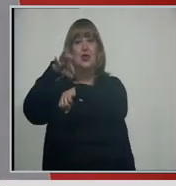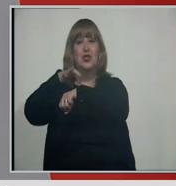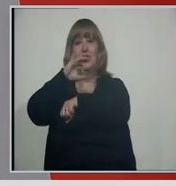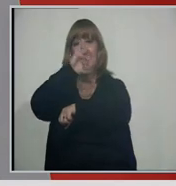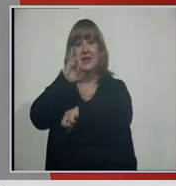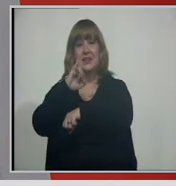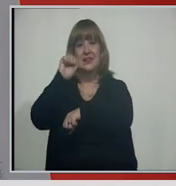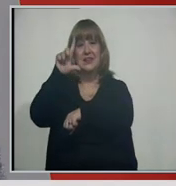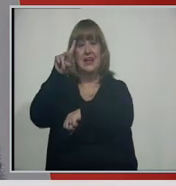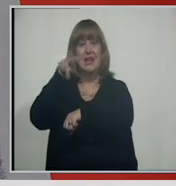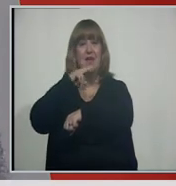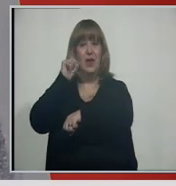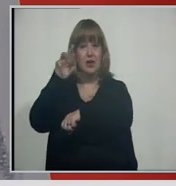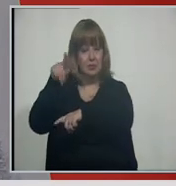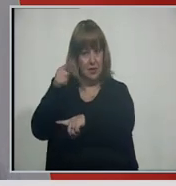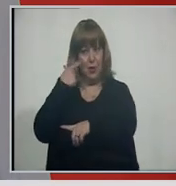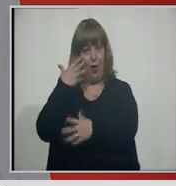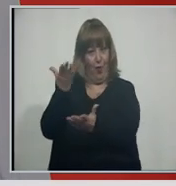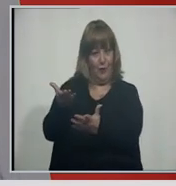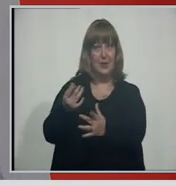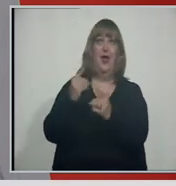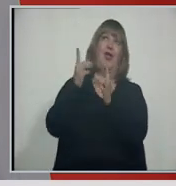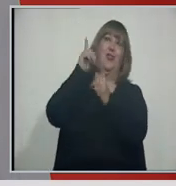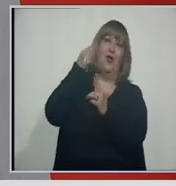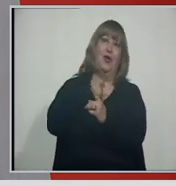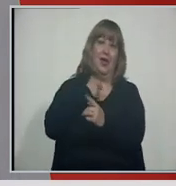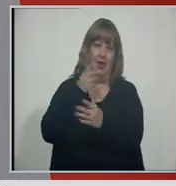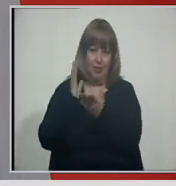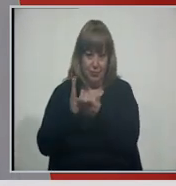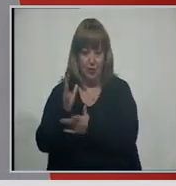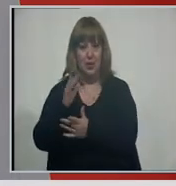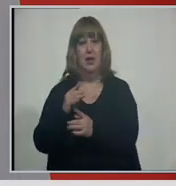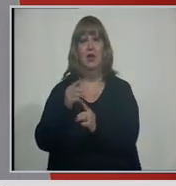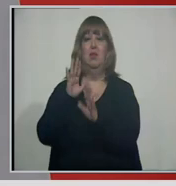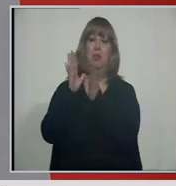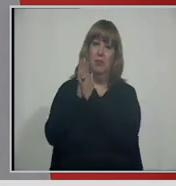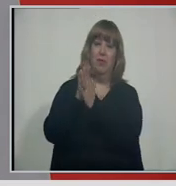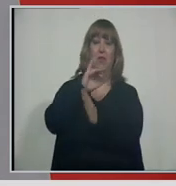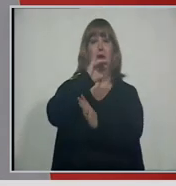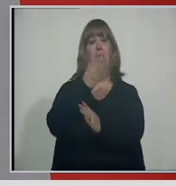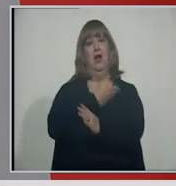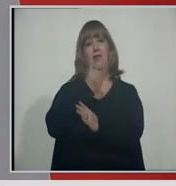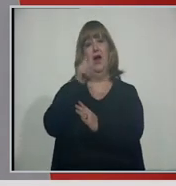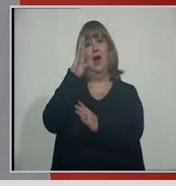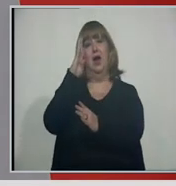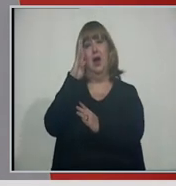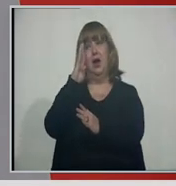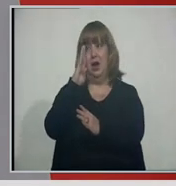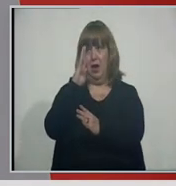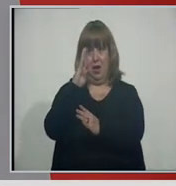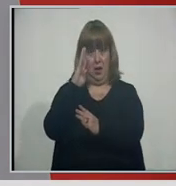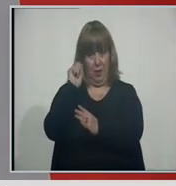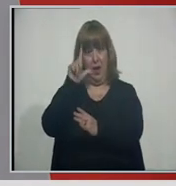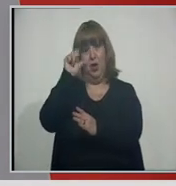por suerte sea tan reconocido y dios quiera y nunca le sucederá lo que favaloro porque él favaloro si es un ejemplo a veces